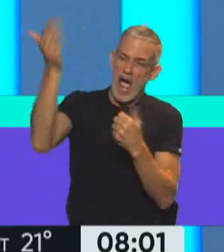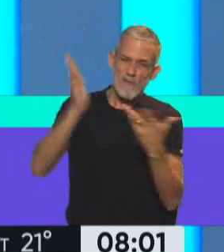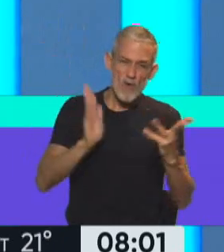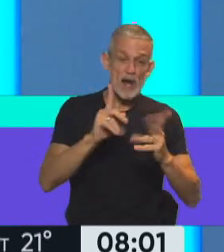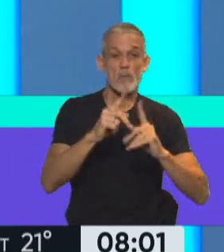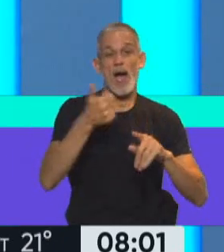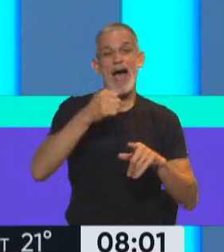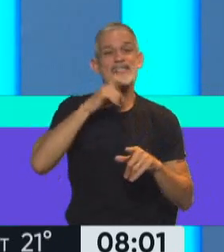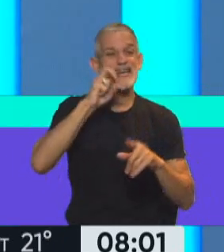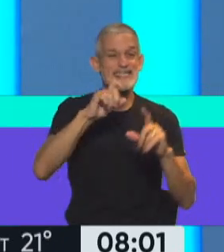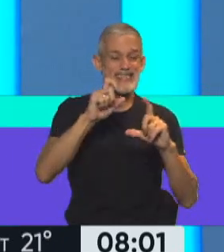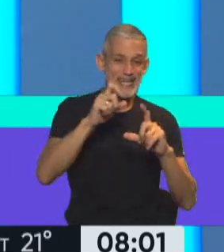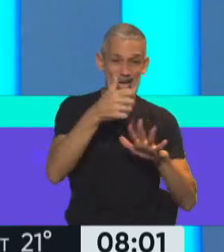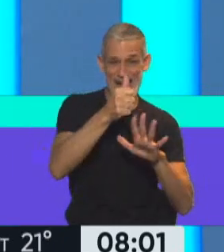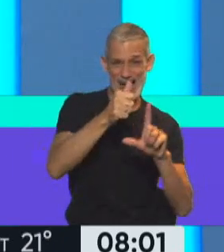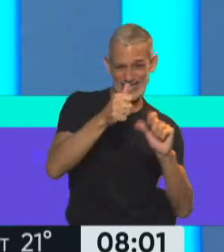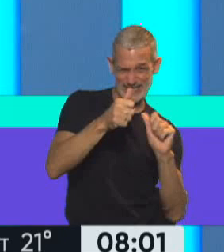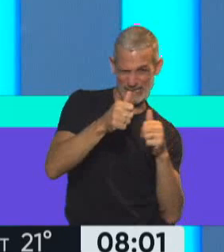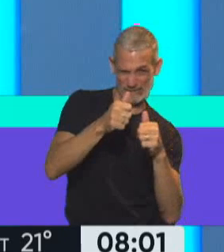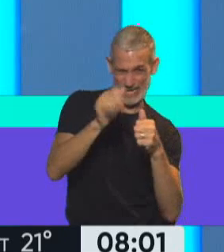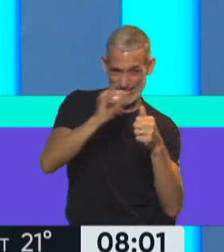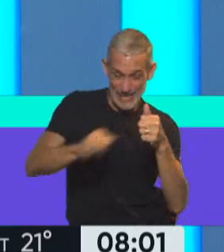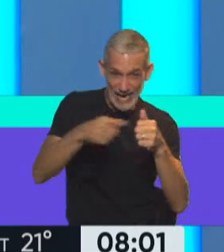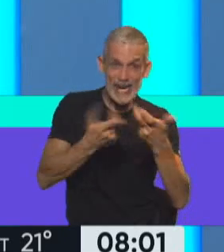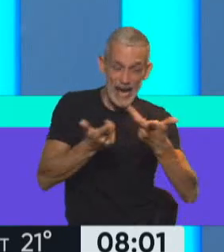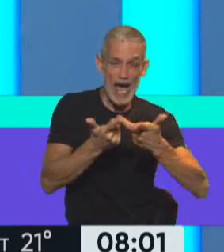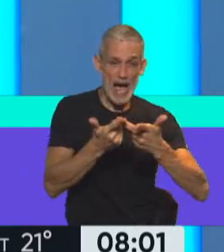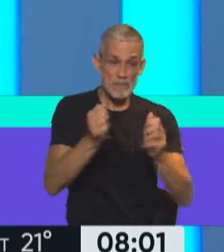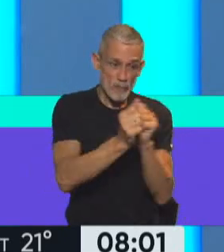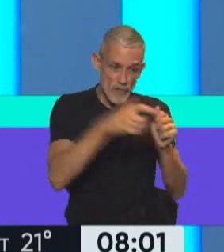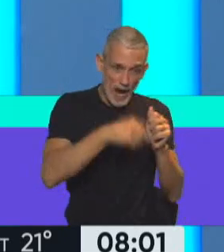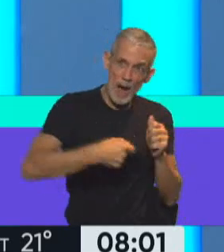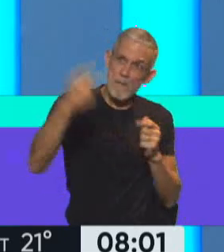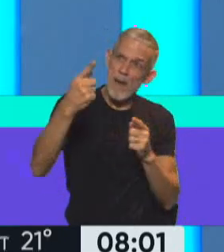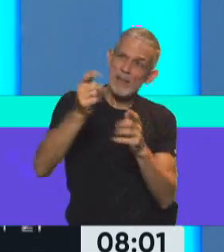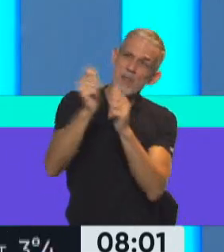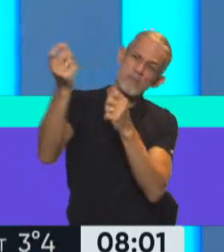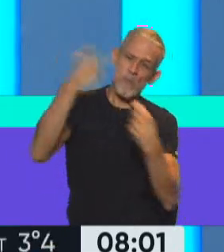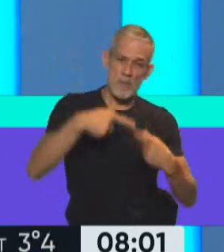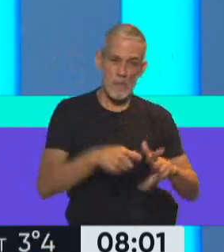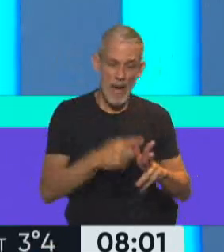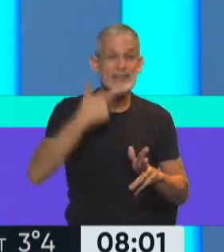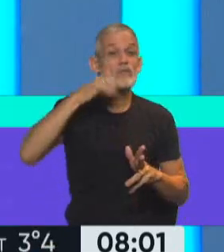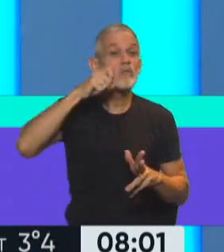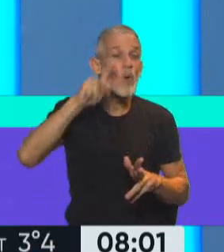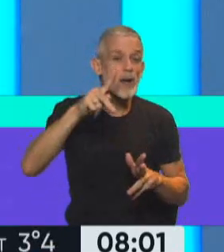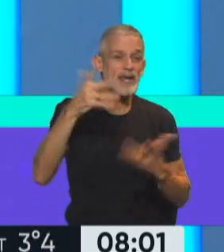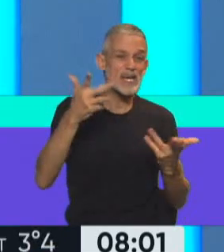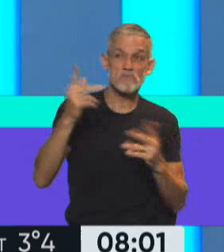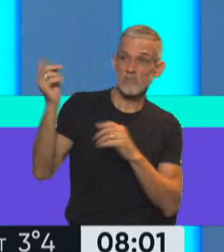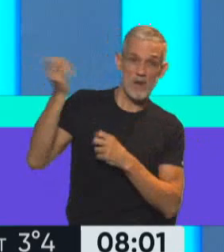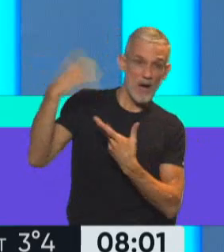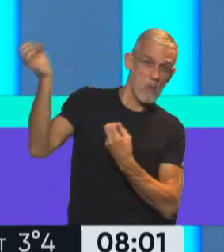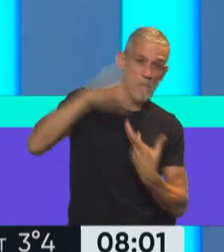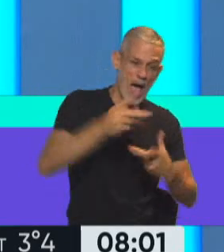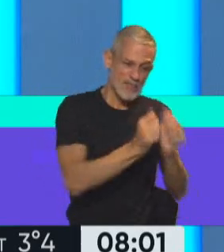como AstraZeneca, el principio activo se produce en Argentina, se envasa en el exterior, al revés, Richmond y Sputnik, el principio activo llega desde el